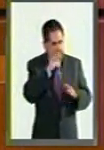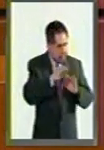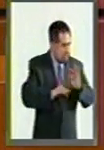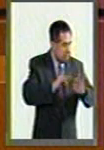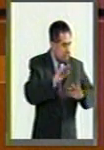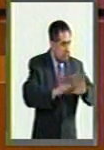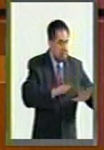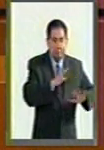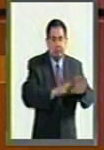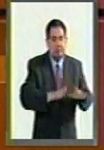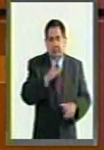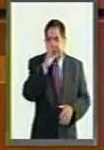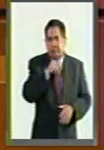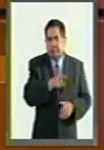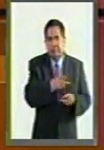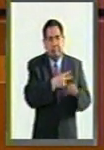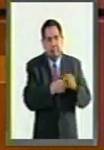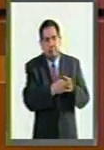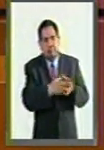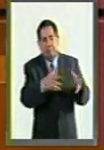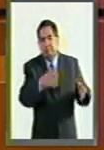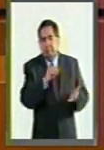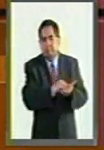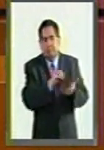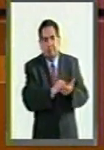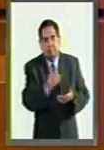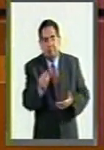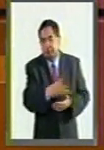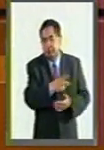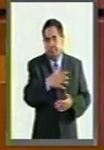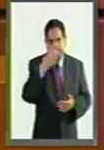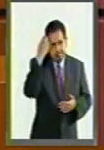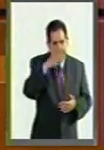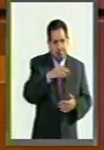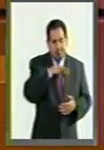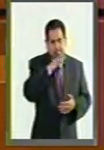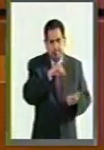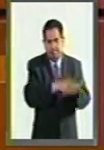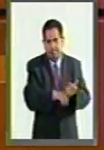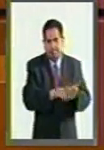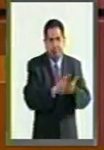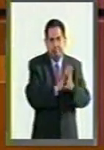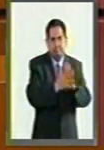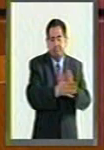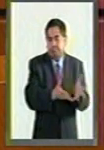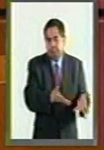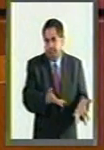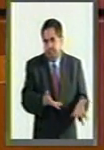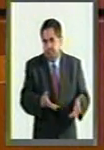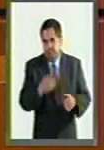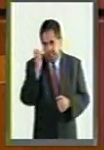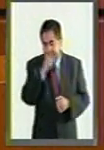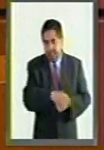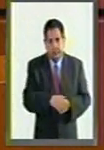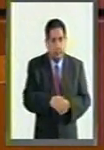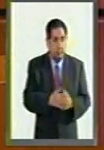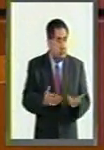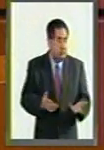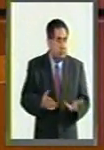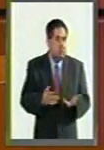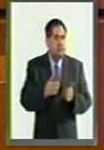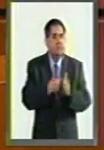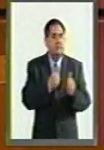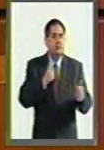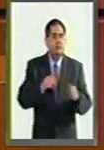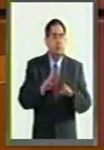contener el creciente mercado criminal y las actividades relacionadas a la delincuencia organizada, dejando relegado